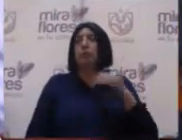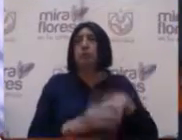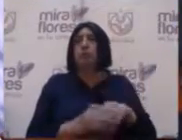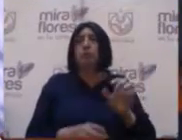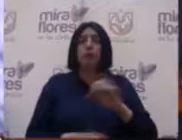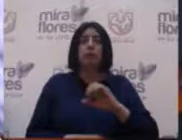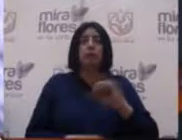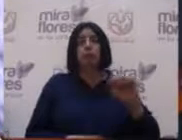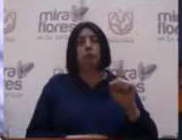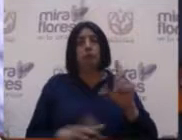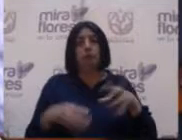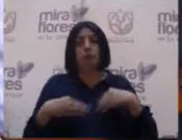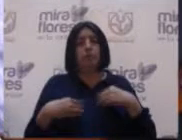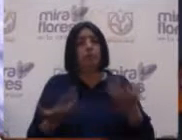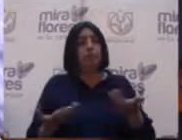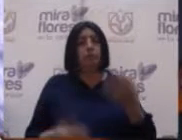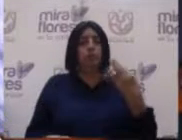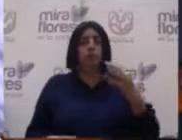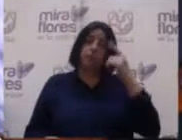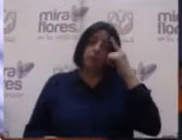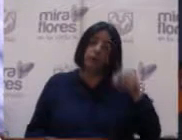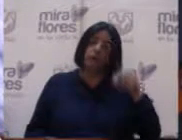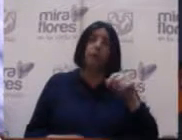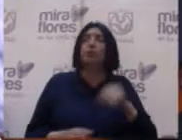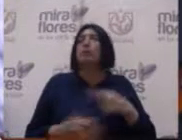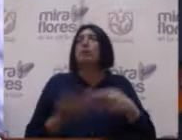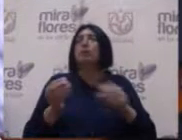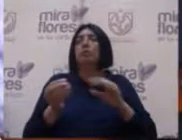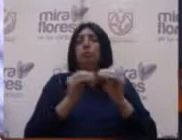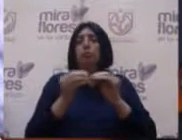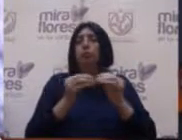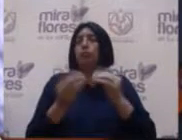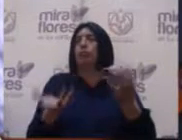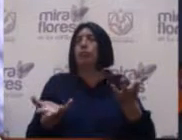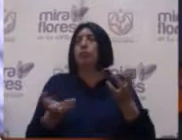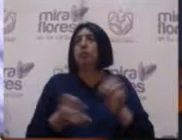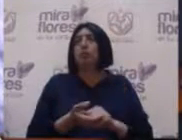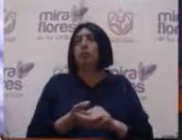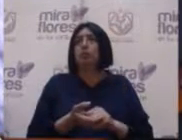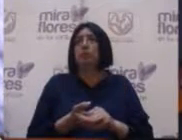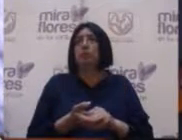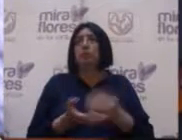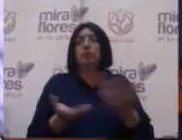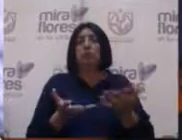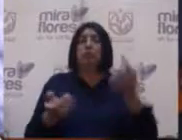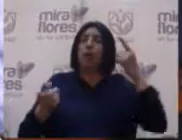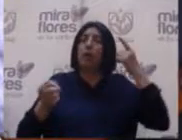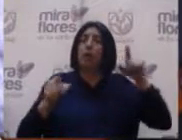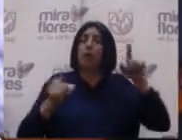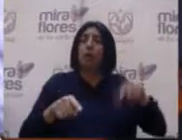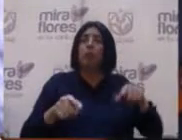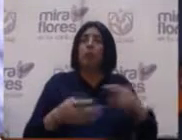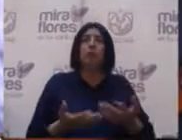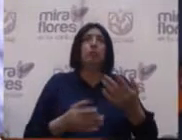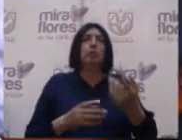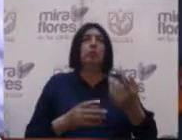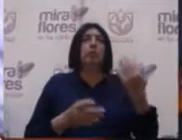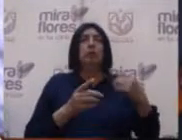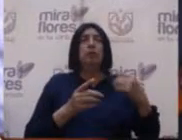voto va a ser en contra porque siempre he pensado que esto debió solucionarse mediante un acuerdo